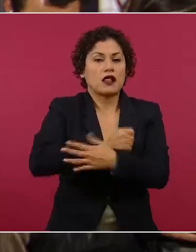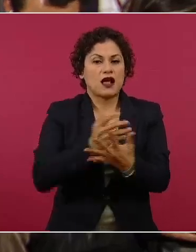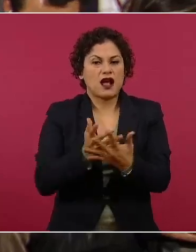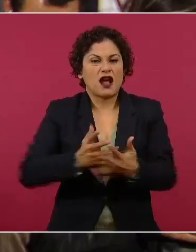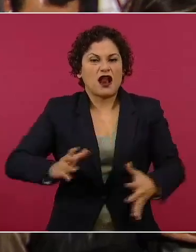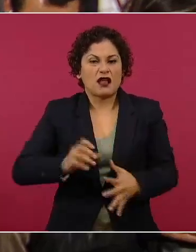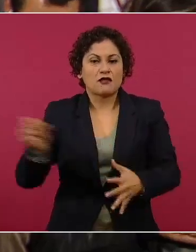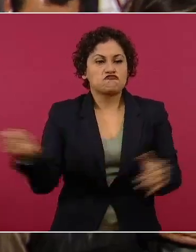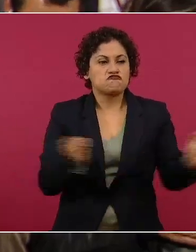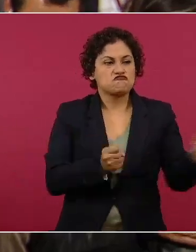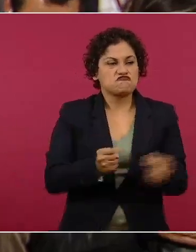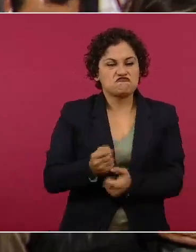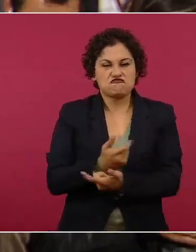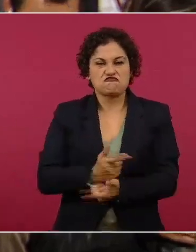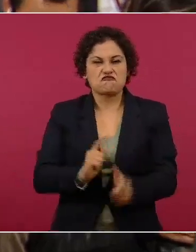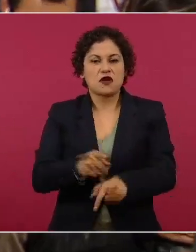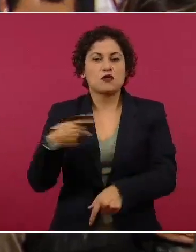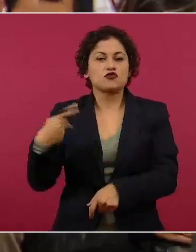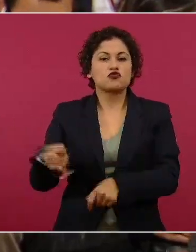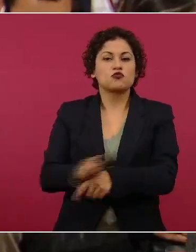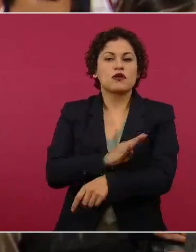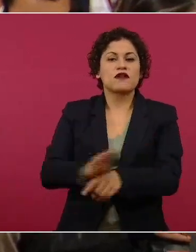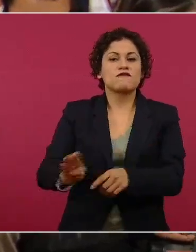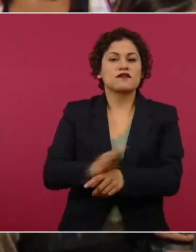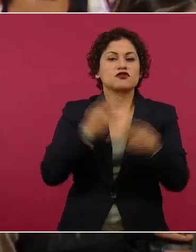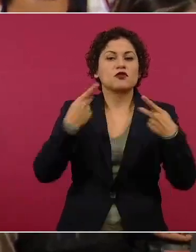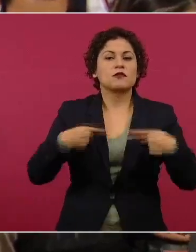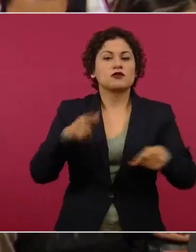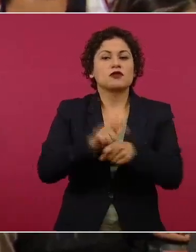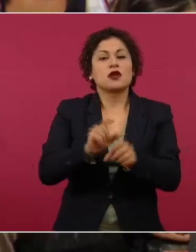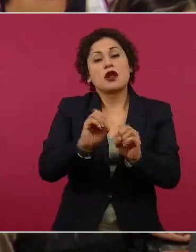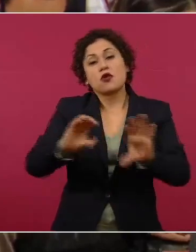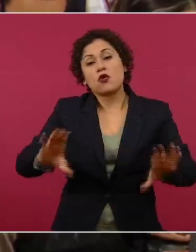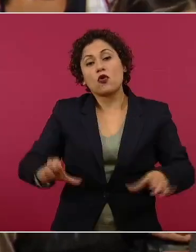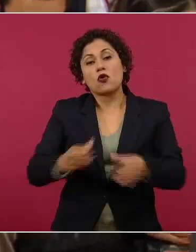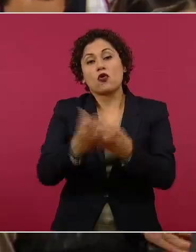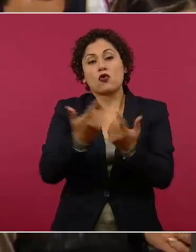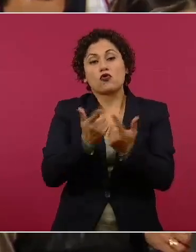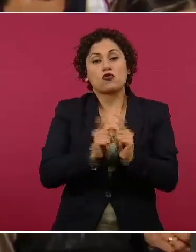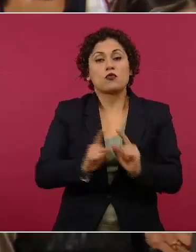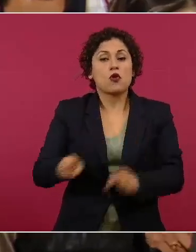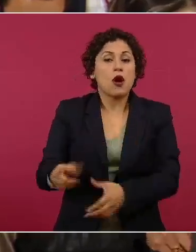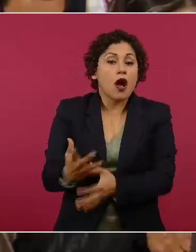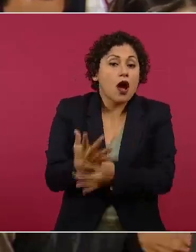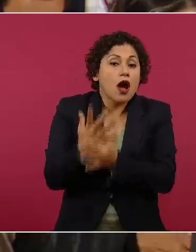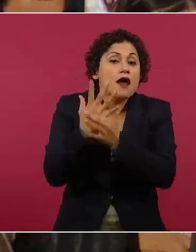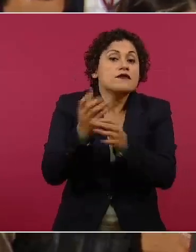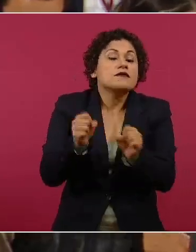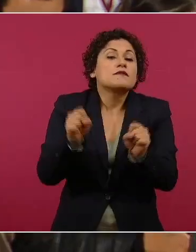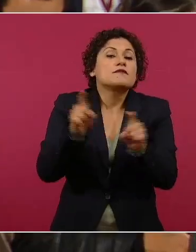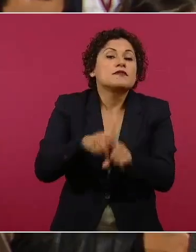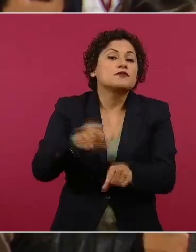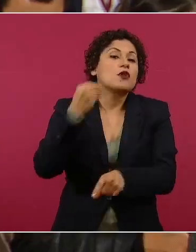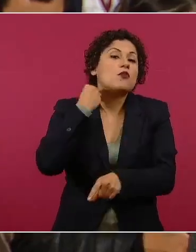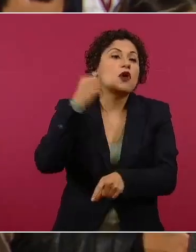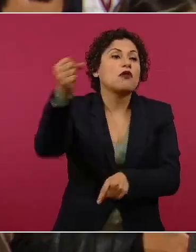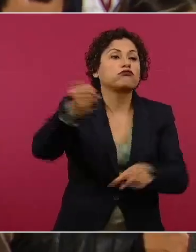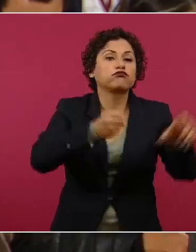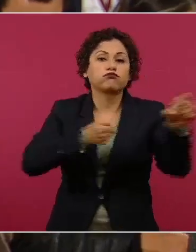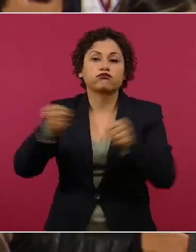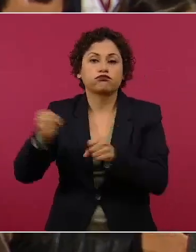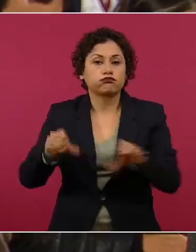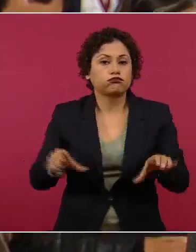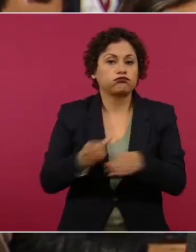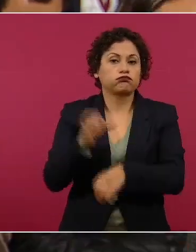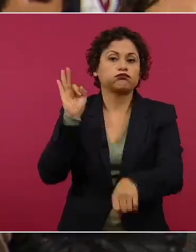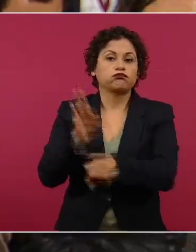de influencias en beneficio personal y de grupo, frecuentemente para impulsar los casos de sus propios despachos de abogados. Con la intención